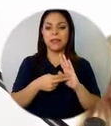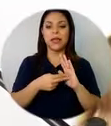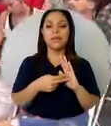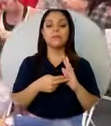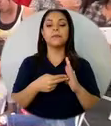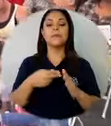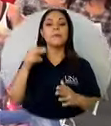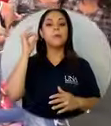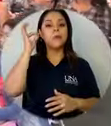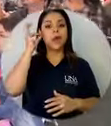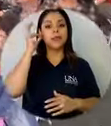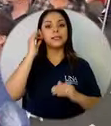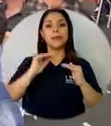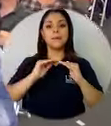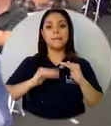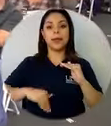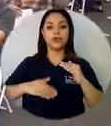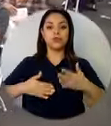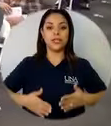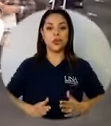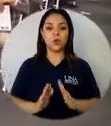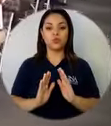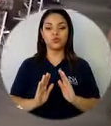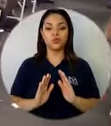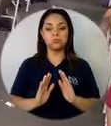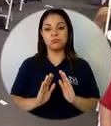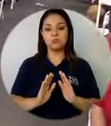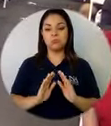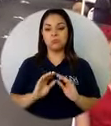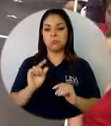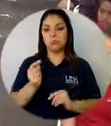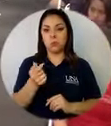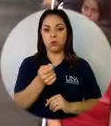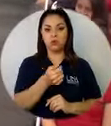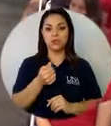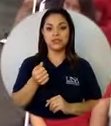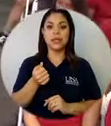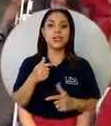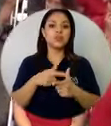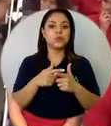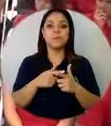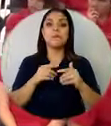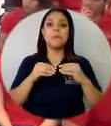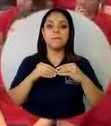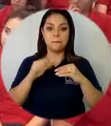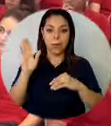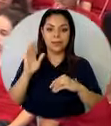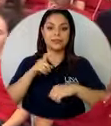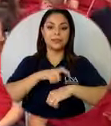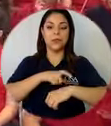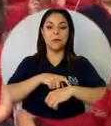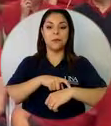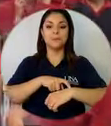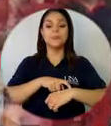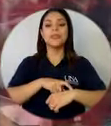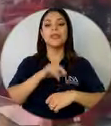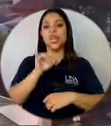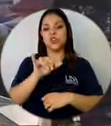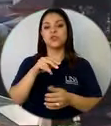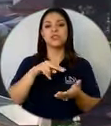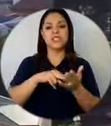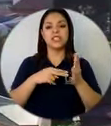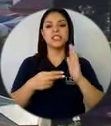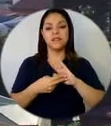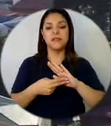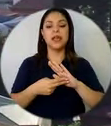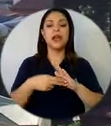la fecundidad. Las mujeres estaban teniendo menos hijos, Sí. tenían más tiempo disponible y hay un empoderamiento de las mujeres. Esto en la literatura en